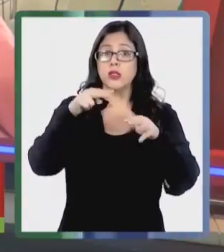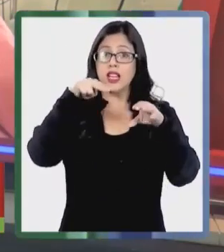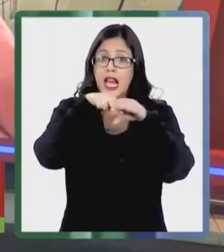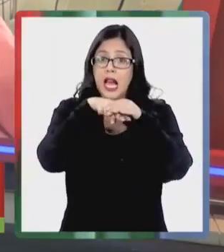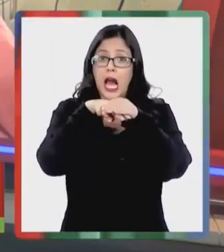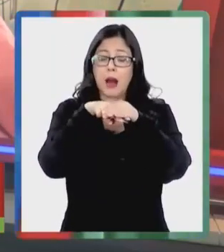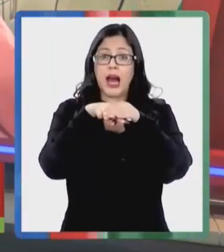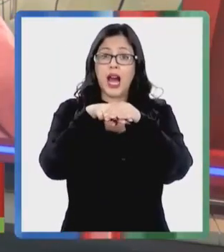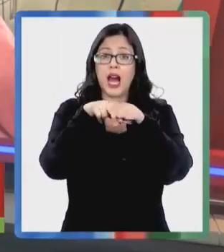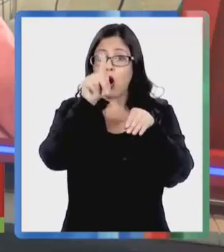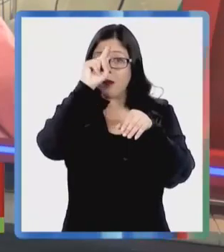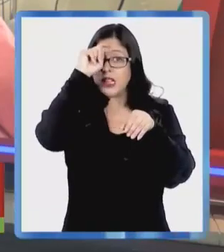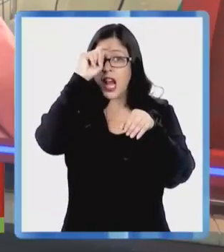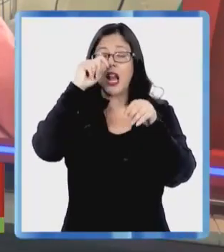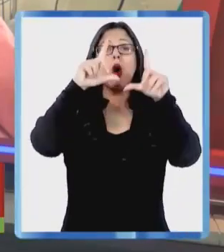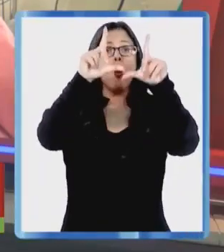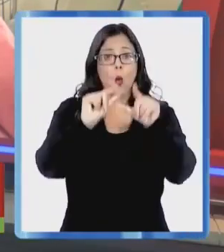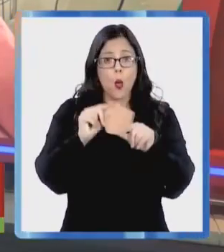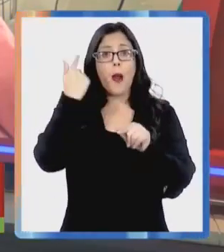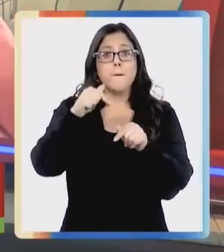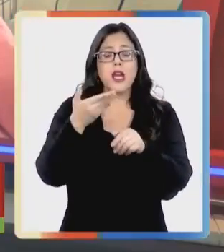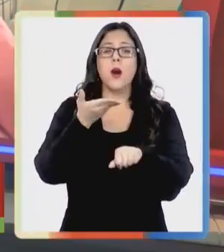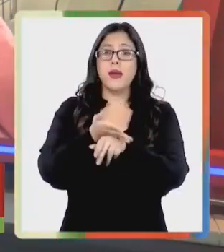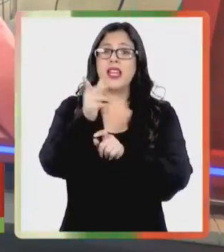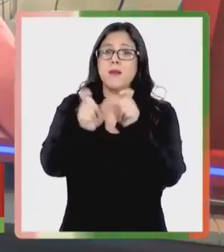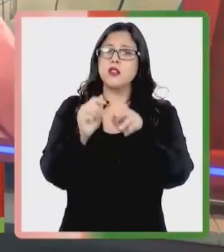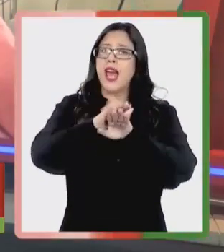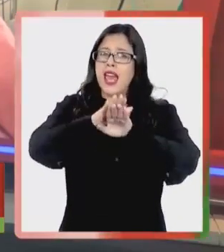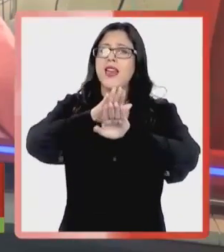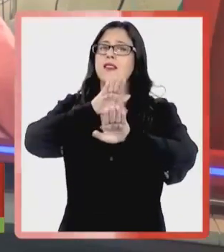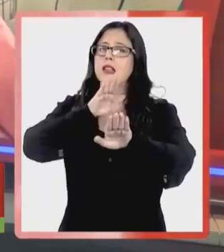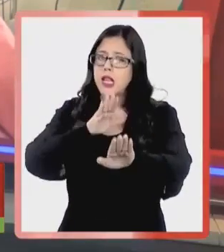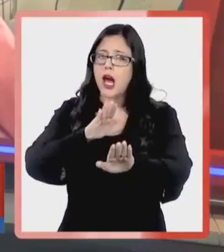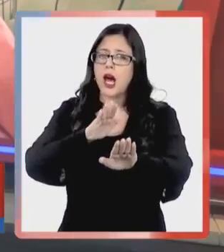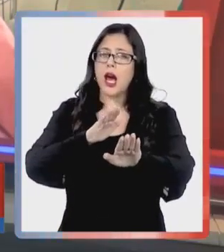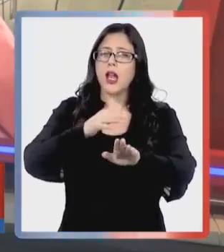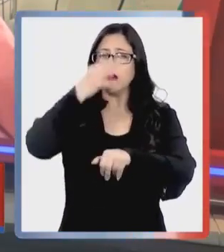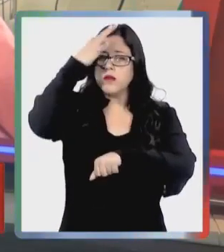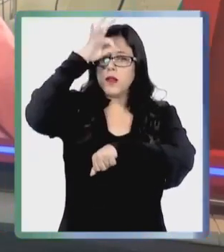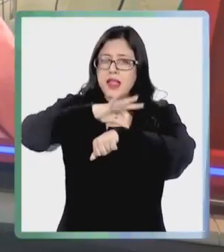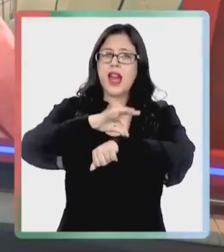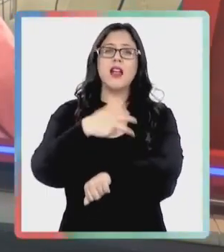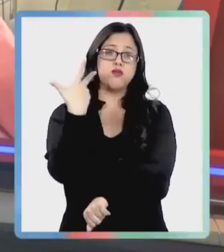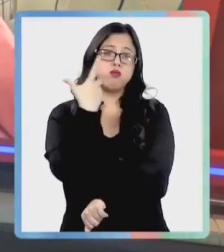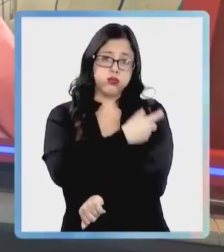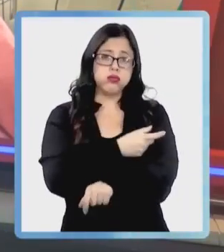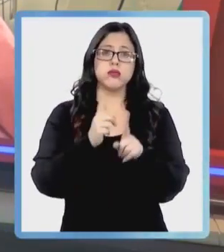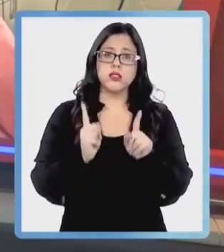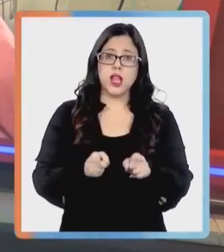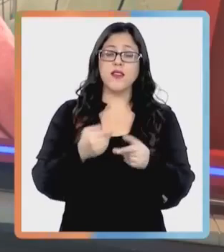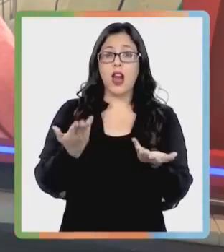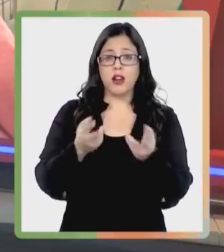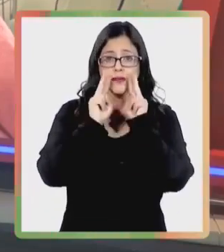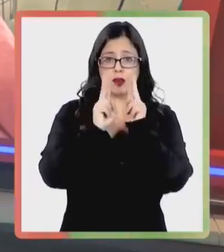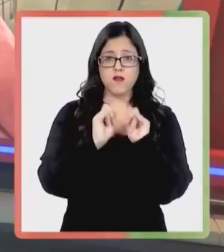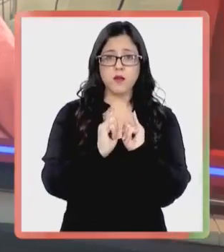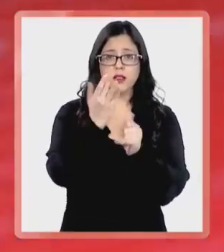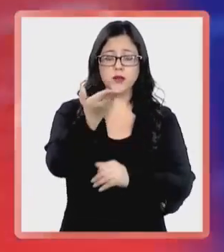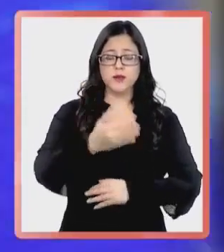camas ha disminuido, pero llaman a la gente a prevenir los contagios y aplicarse las vacunas. TVU, Universidad de Concepción, nos